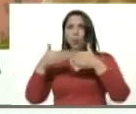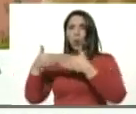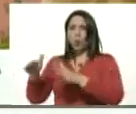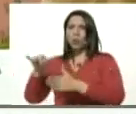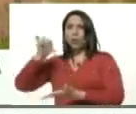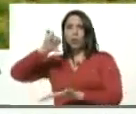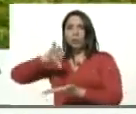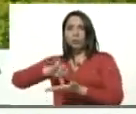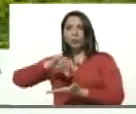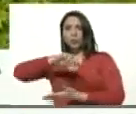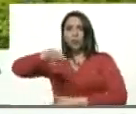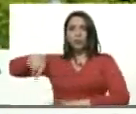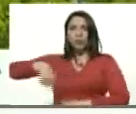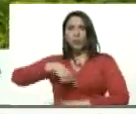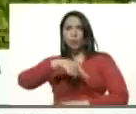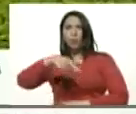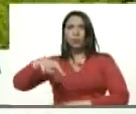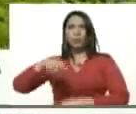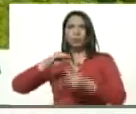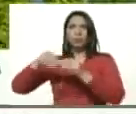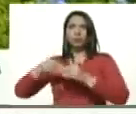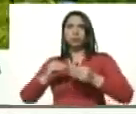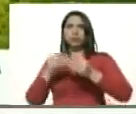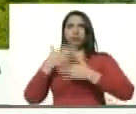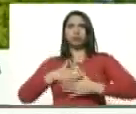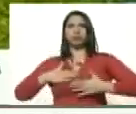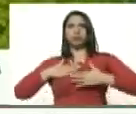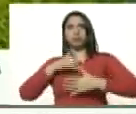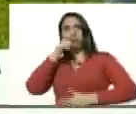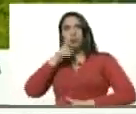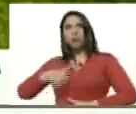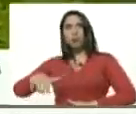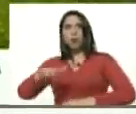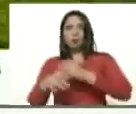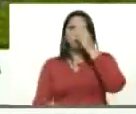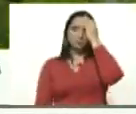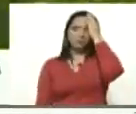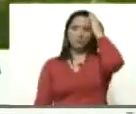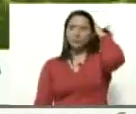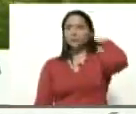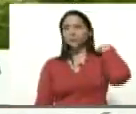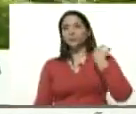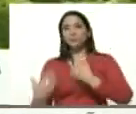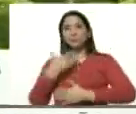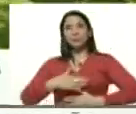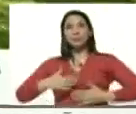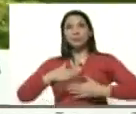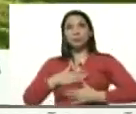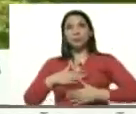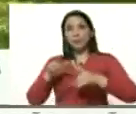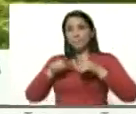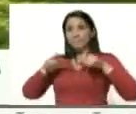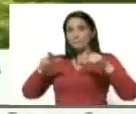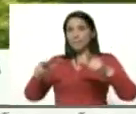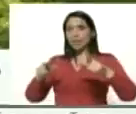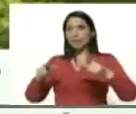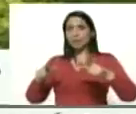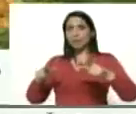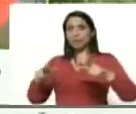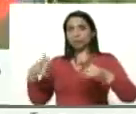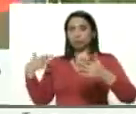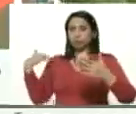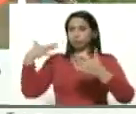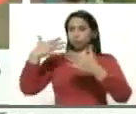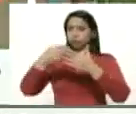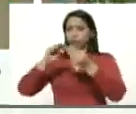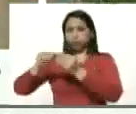punto y círculo recuperados para el disfrute de la población, para disfrutar de estos espacios que se vienen recuperando a